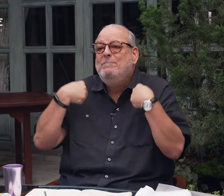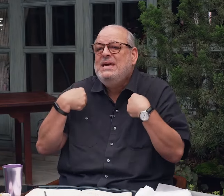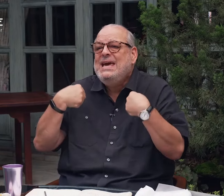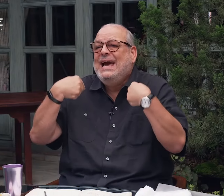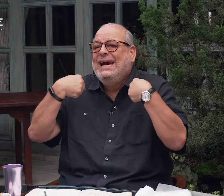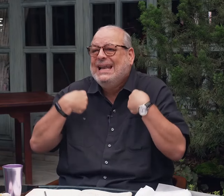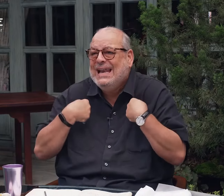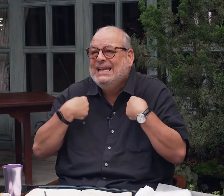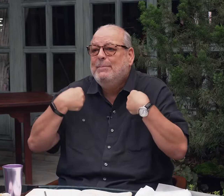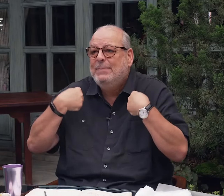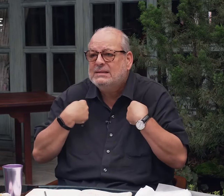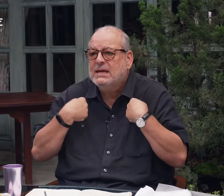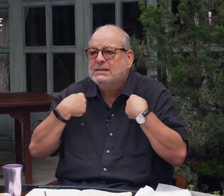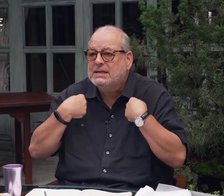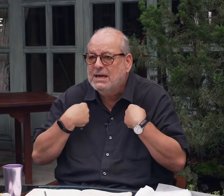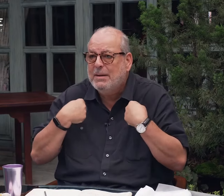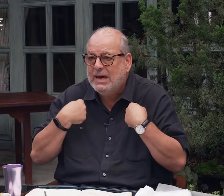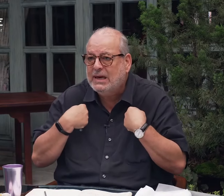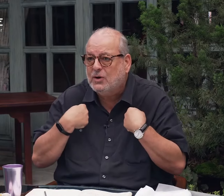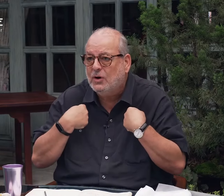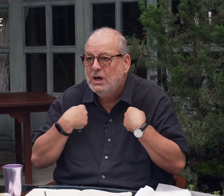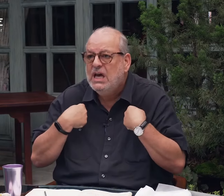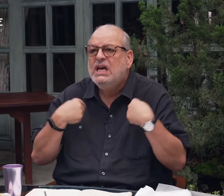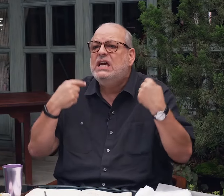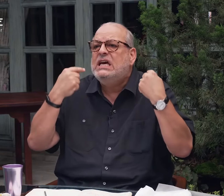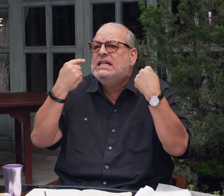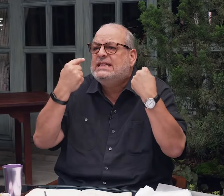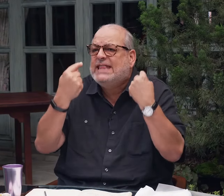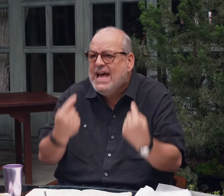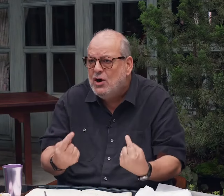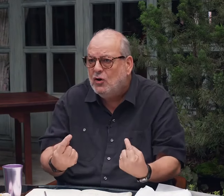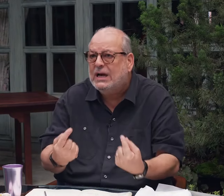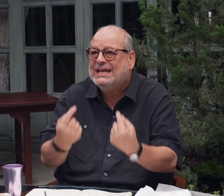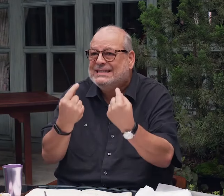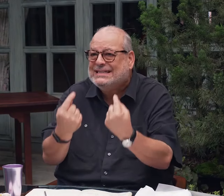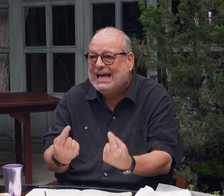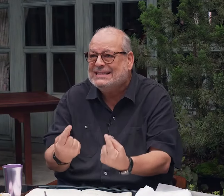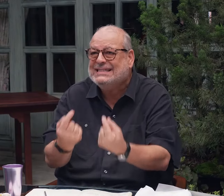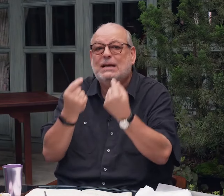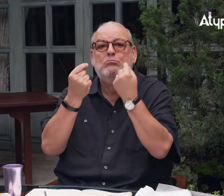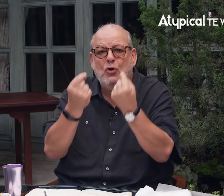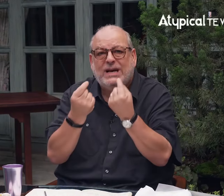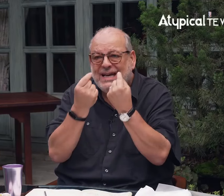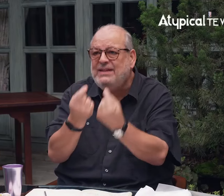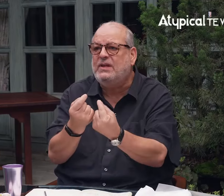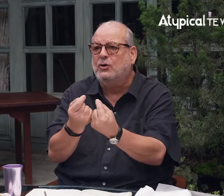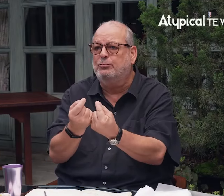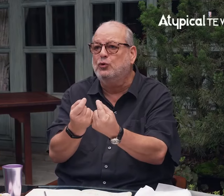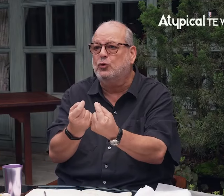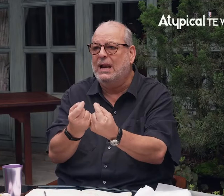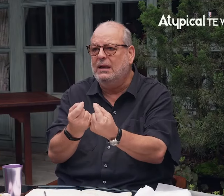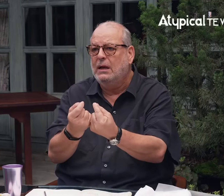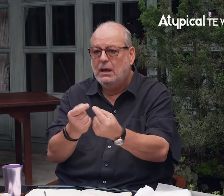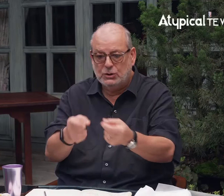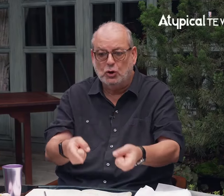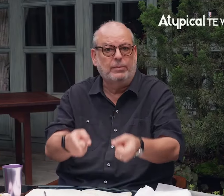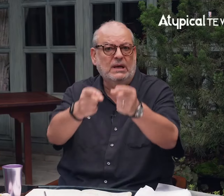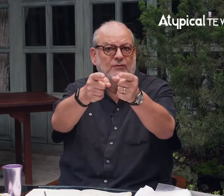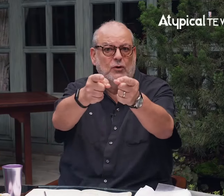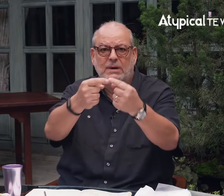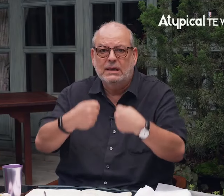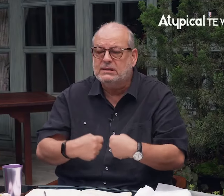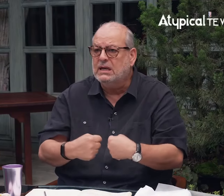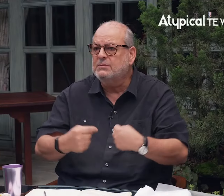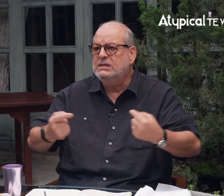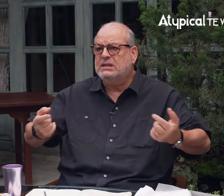administrando mi gran empresa que se llama México. Y tengo que ser muy crítico y puntual sobre